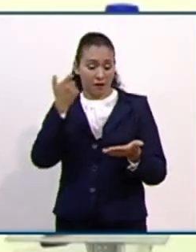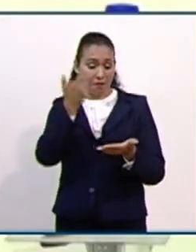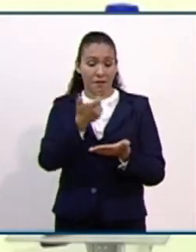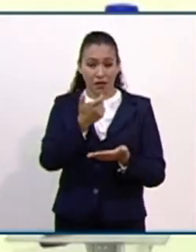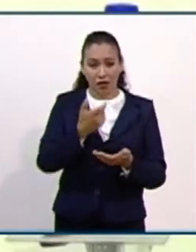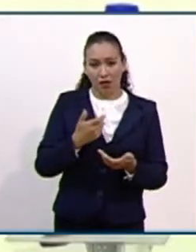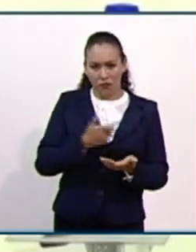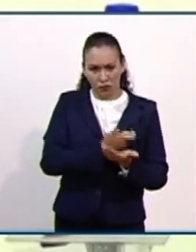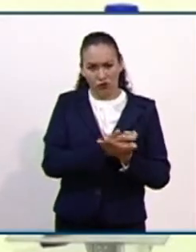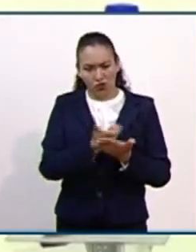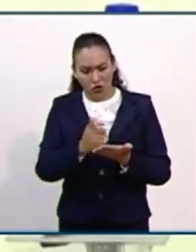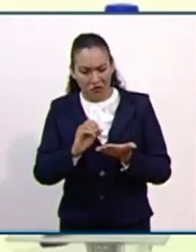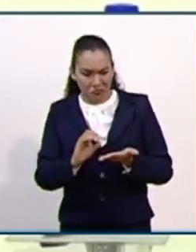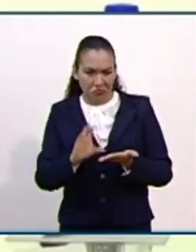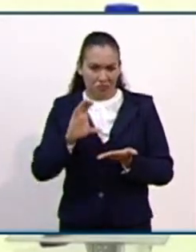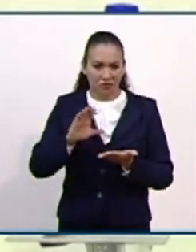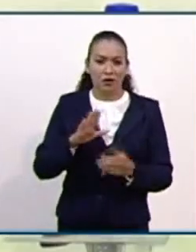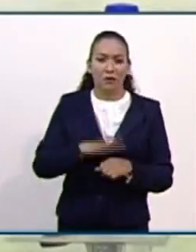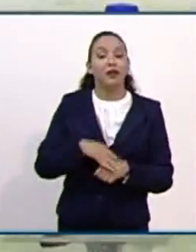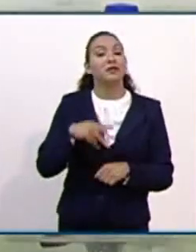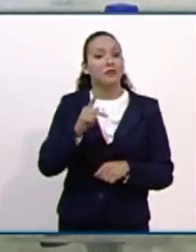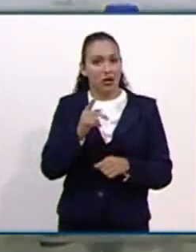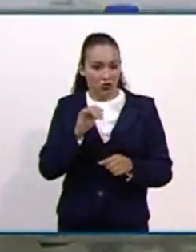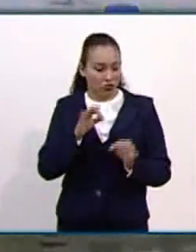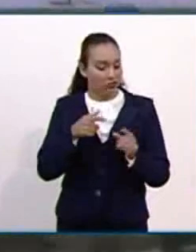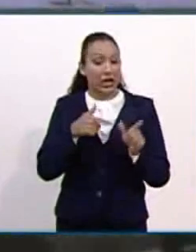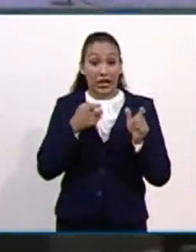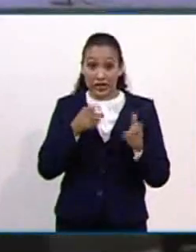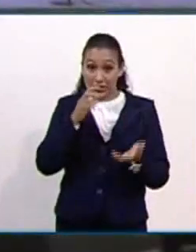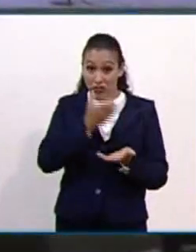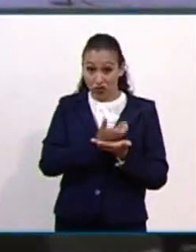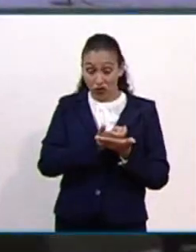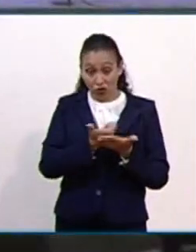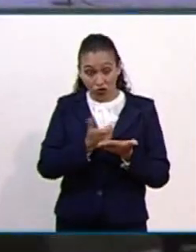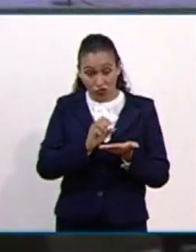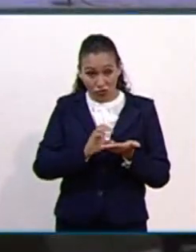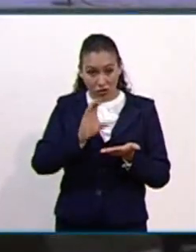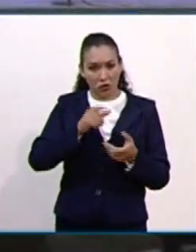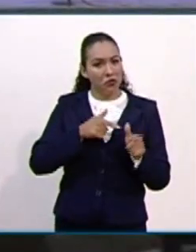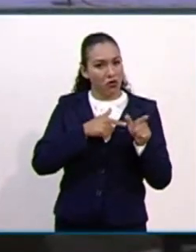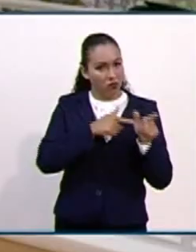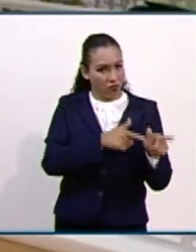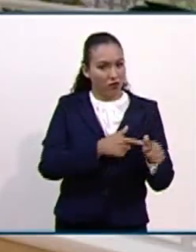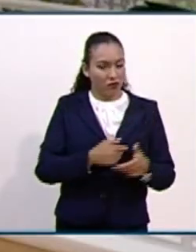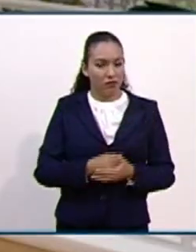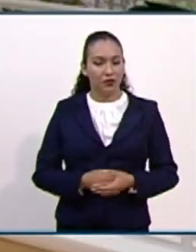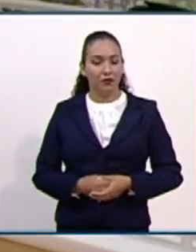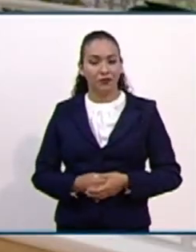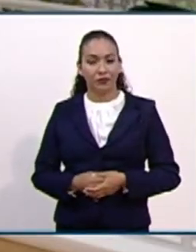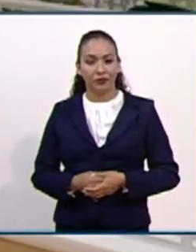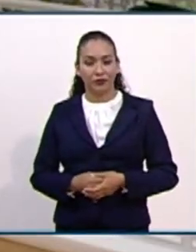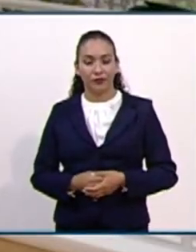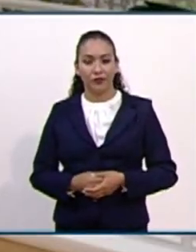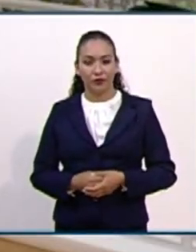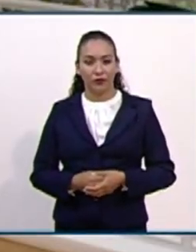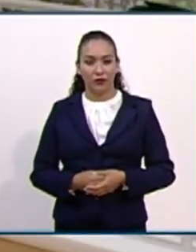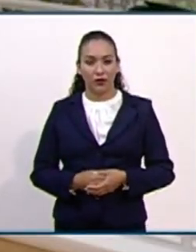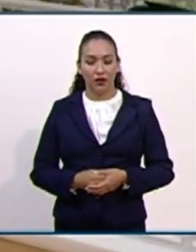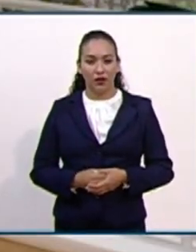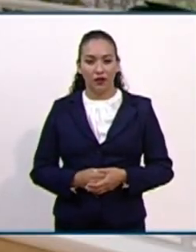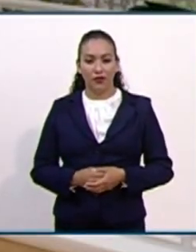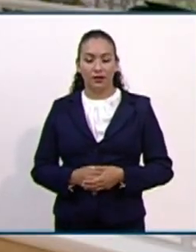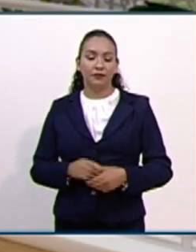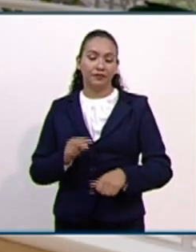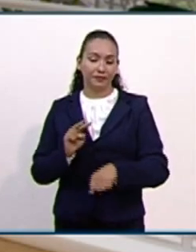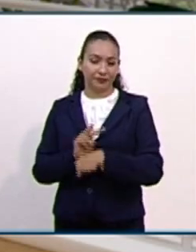las legales seguirían aplicando para los trabajadores. El Consejo de la